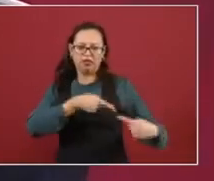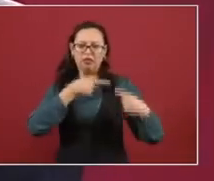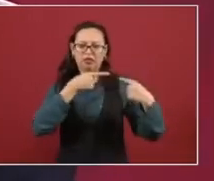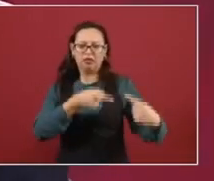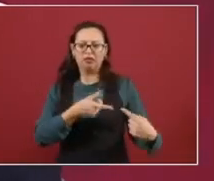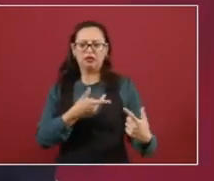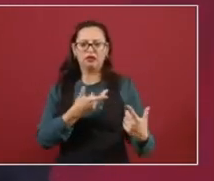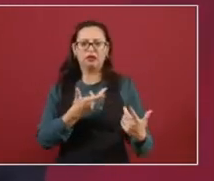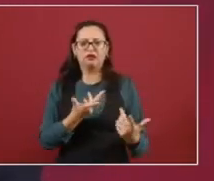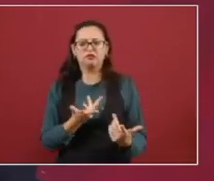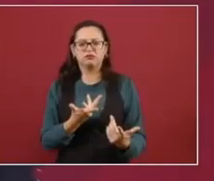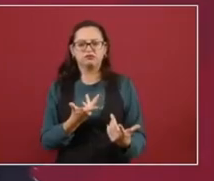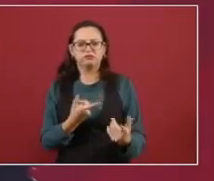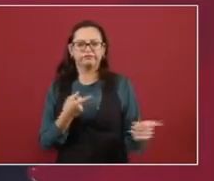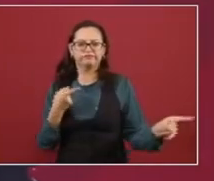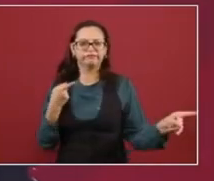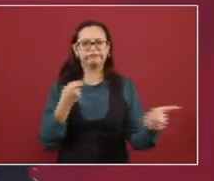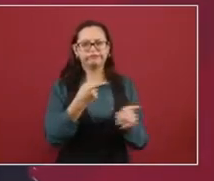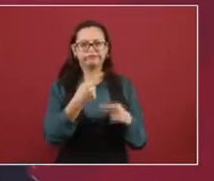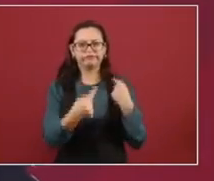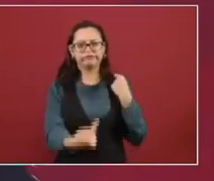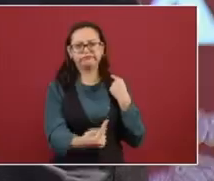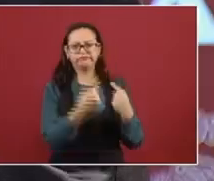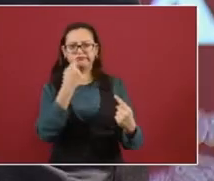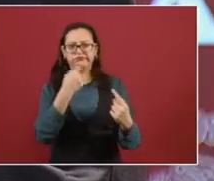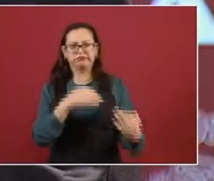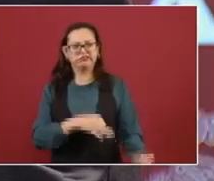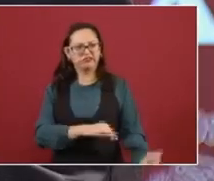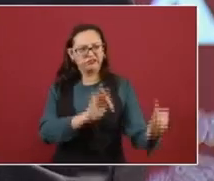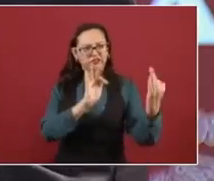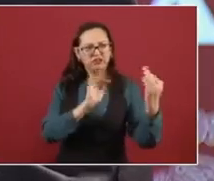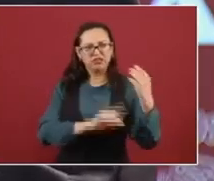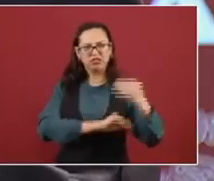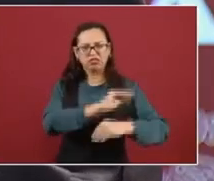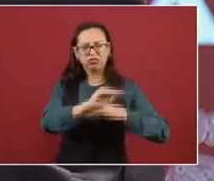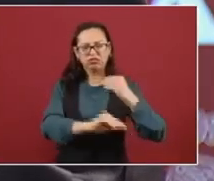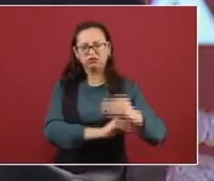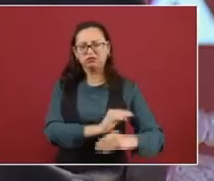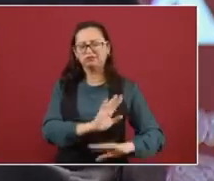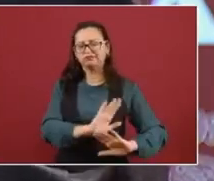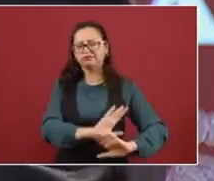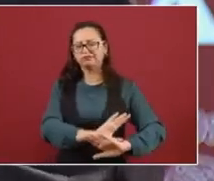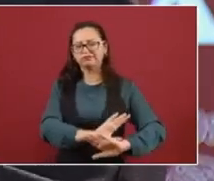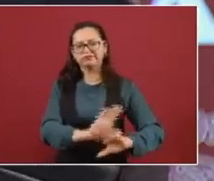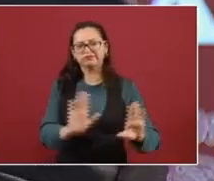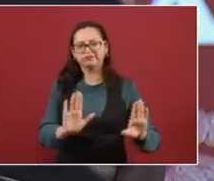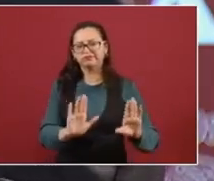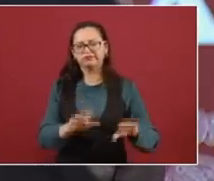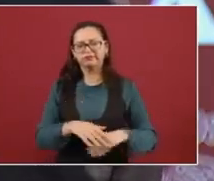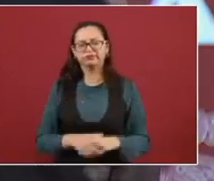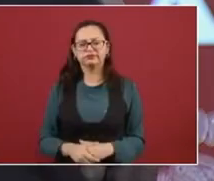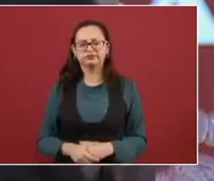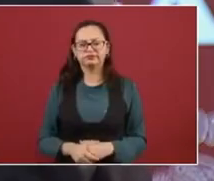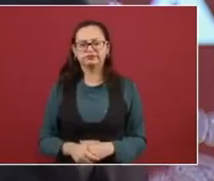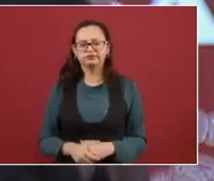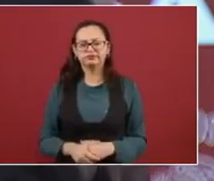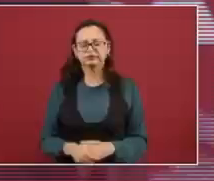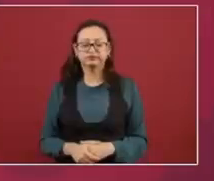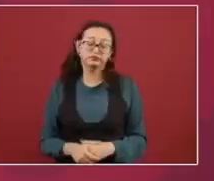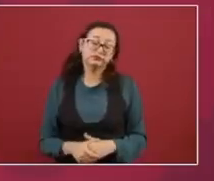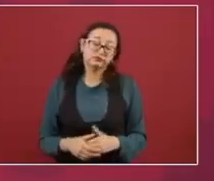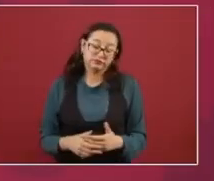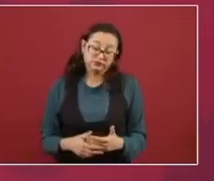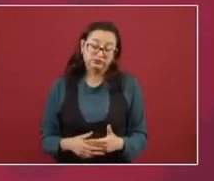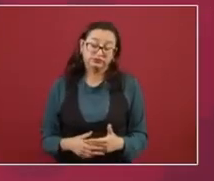en una confrontación, en un pleito, y